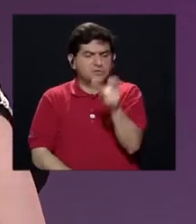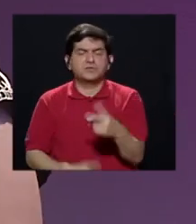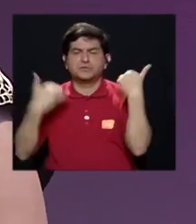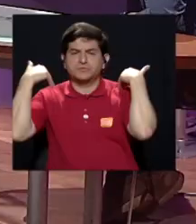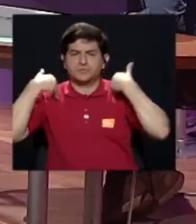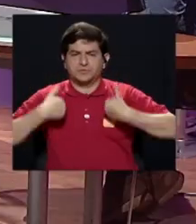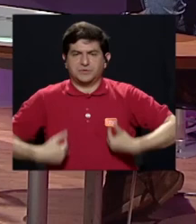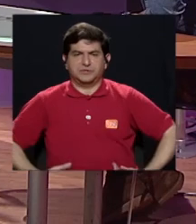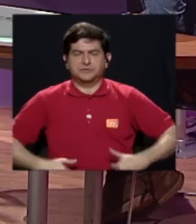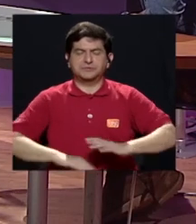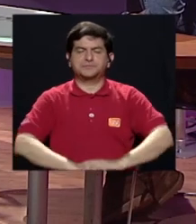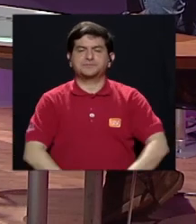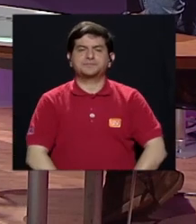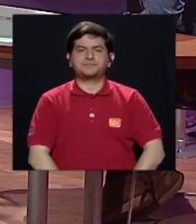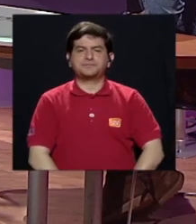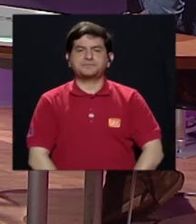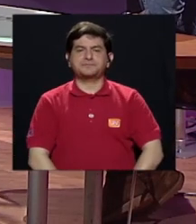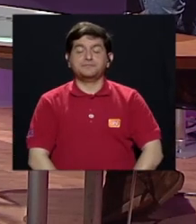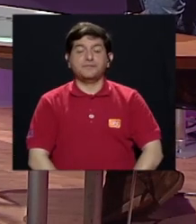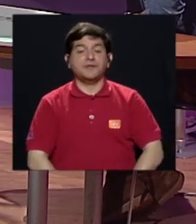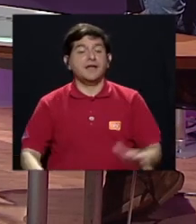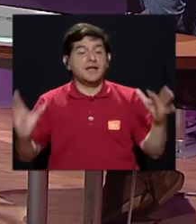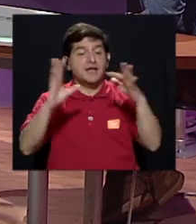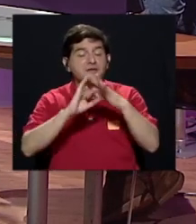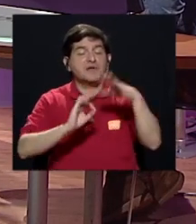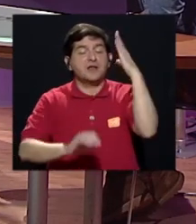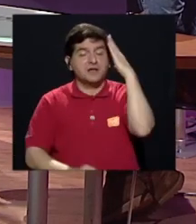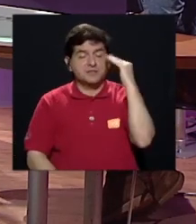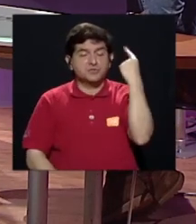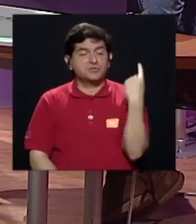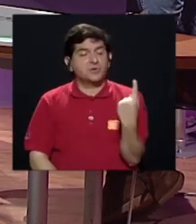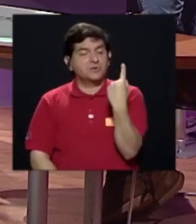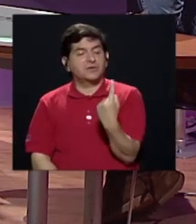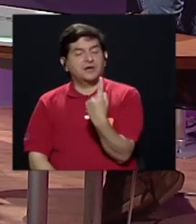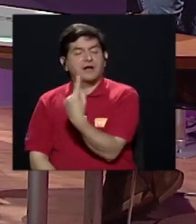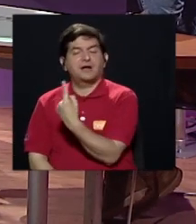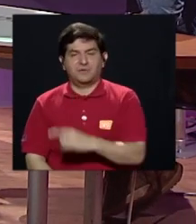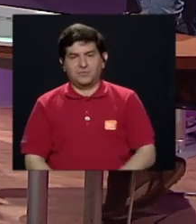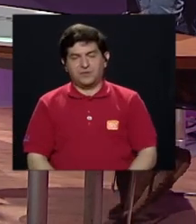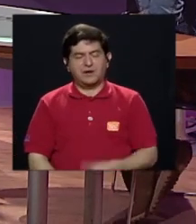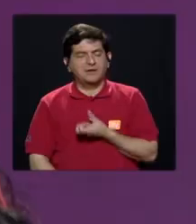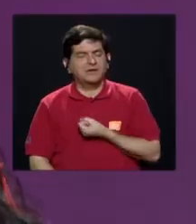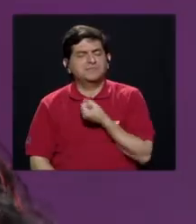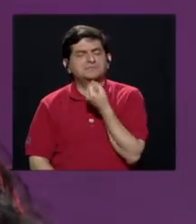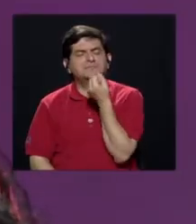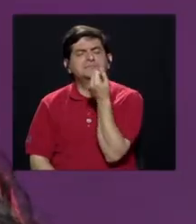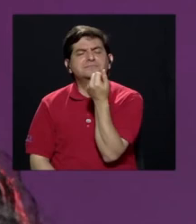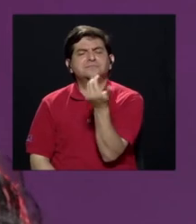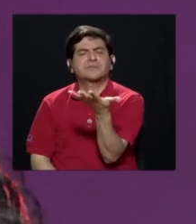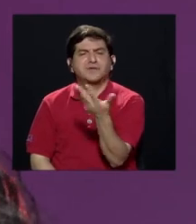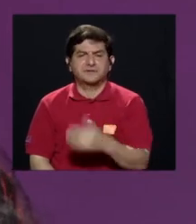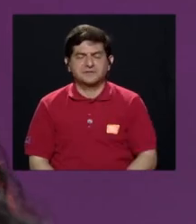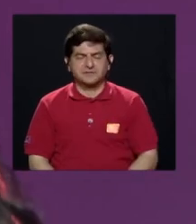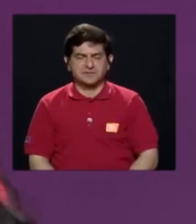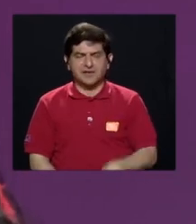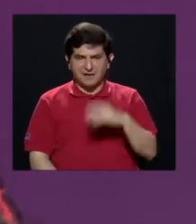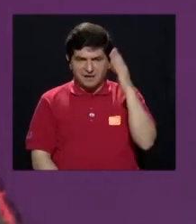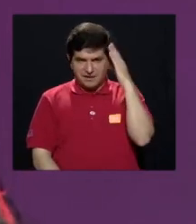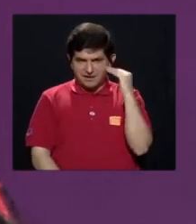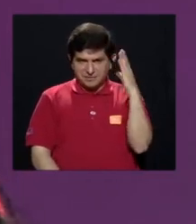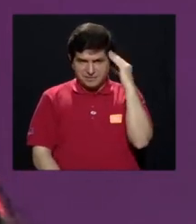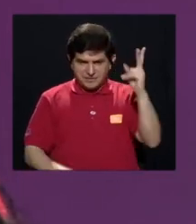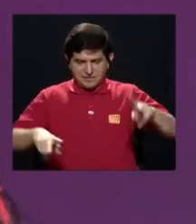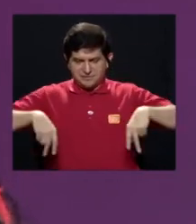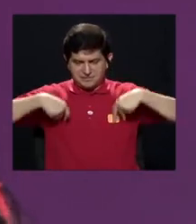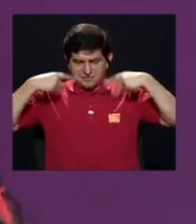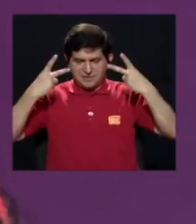¿verdad? Uh-huh. Y tiene que ver con la experiencia de cada una, donde estamos expresando nuestro vivir